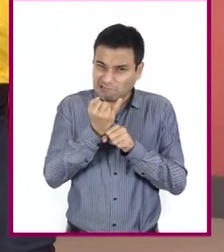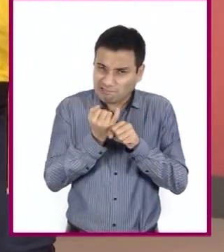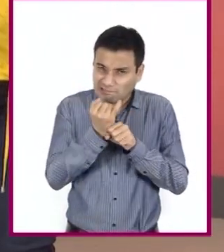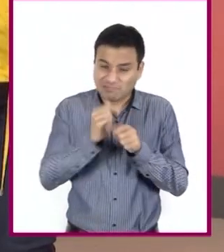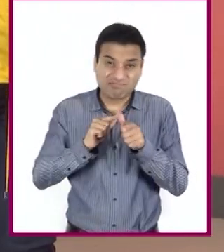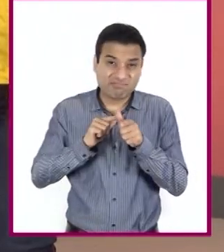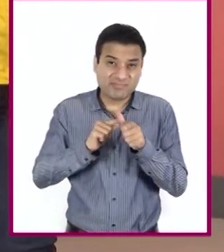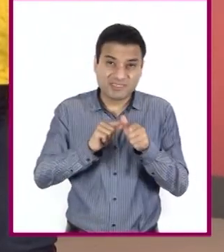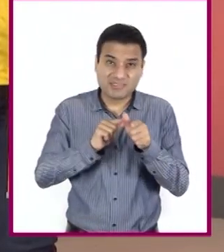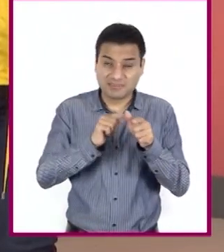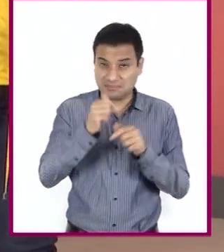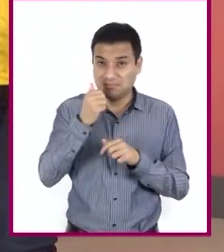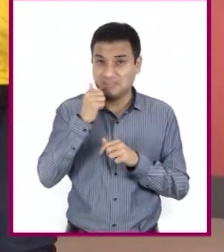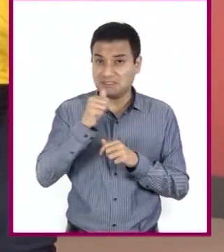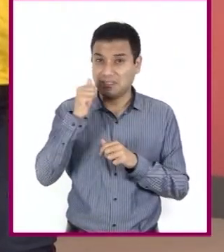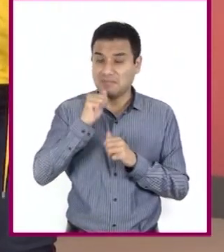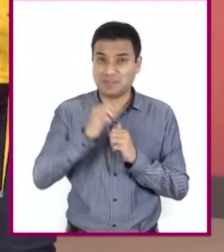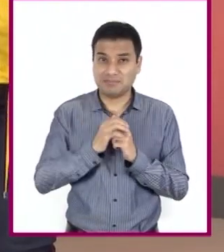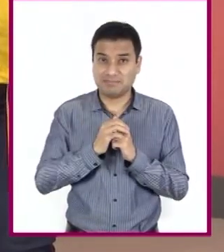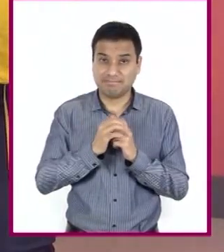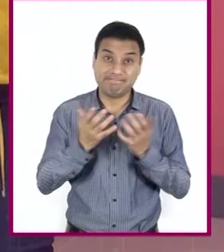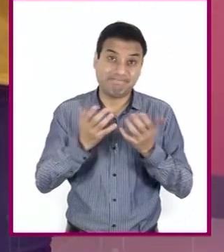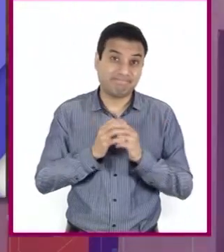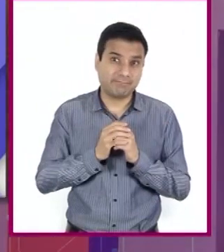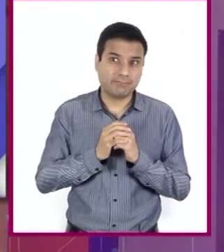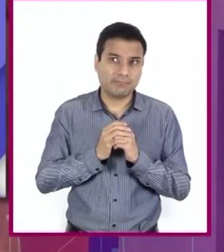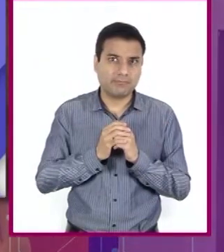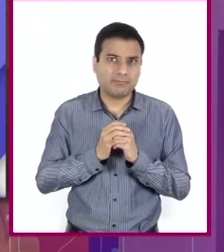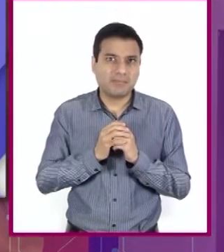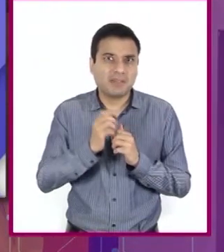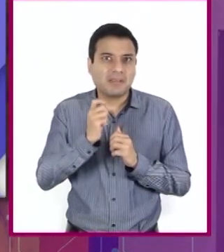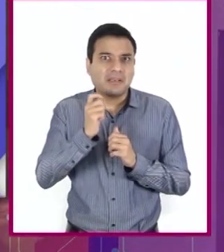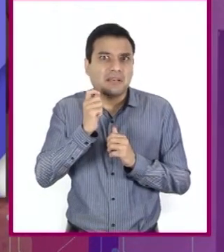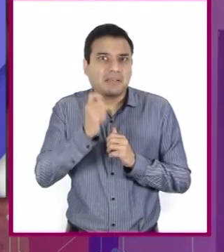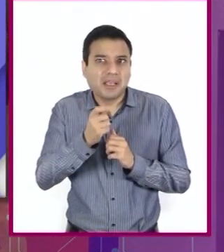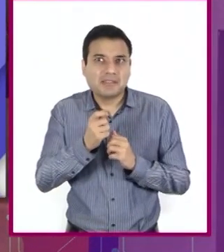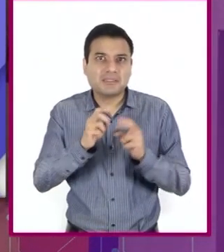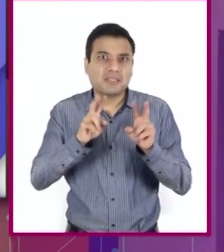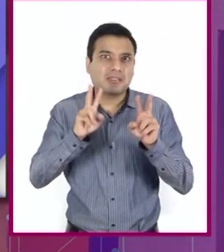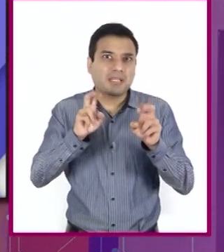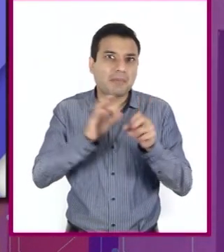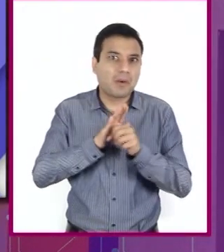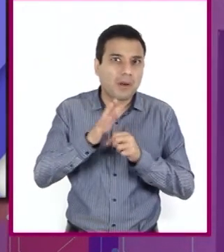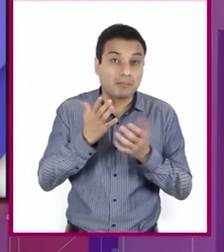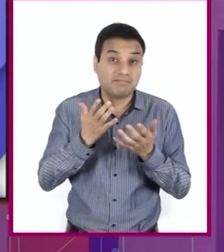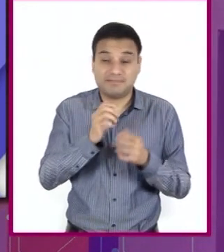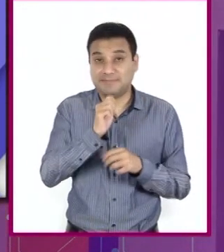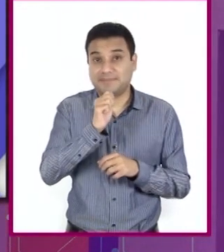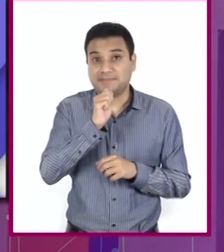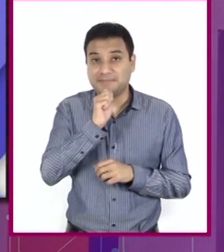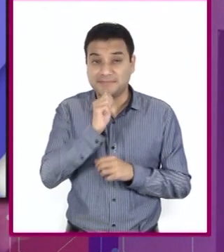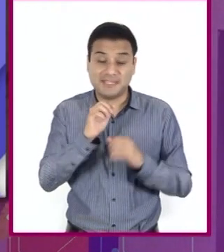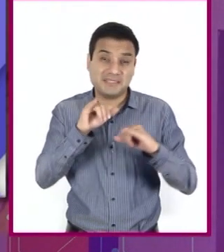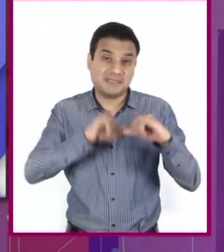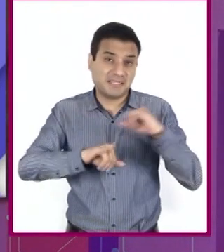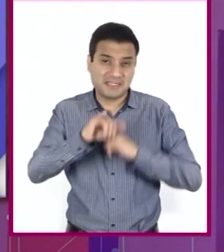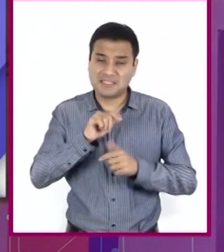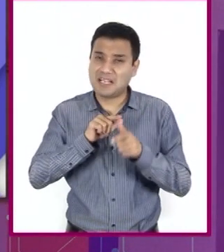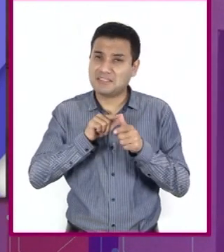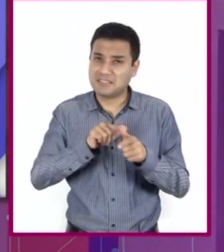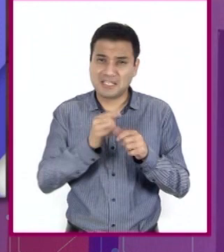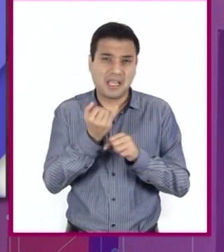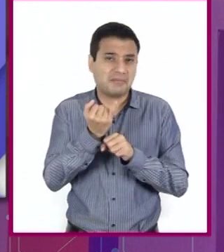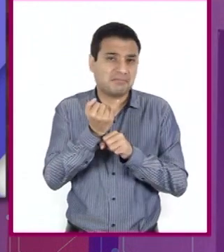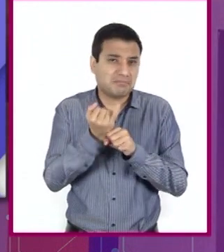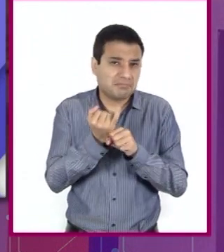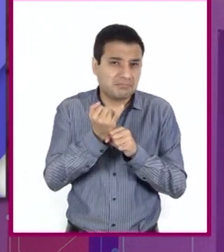consecuencias, y no podemos predecir cuáles van a ser. La ciencia seguirá avanzando, ya seamos